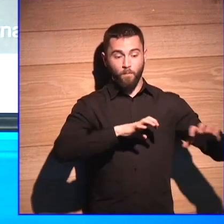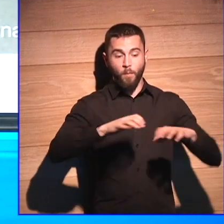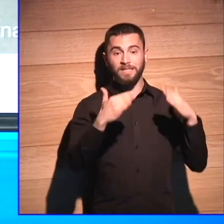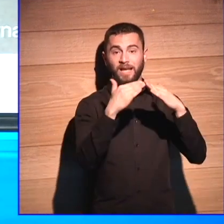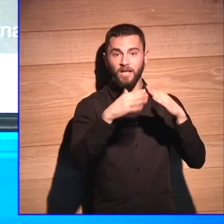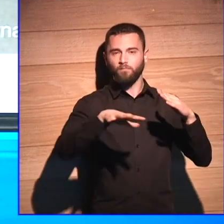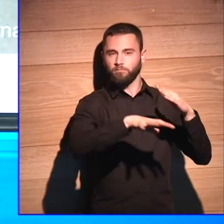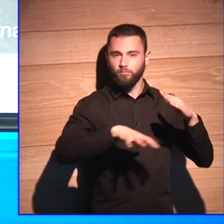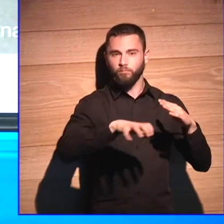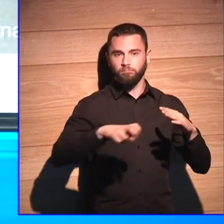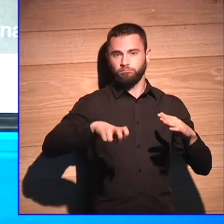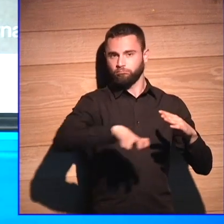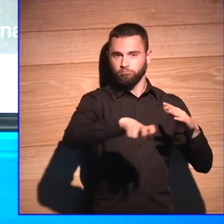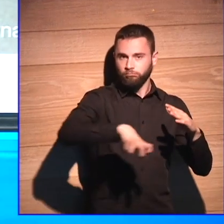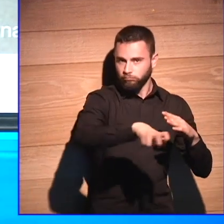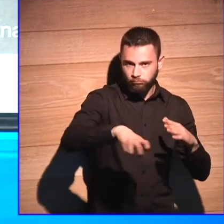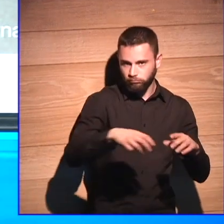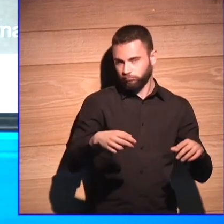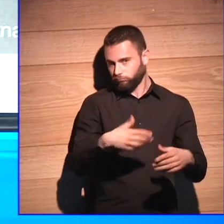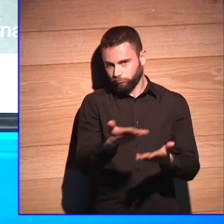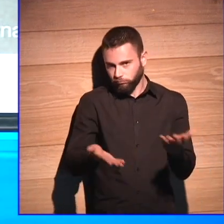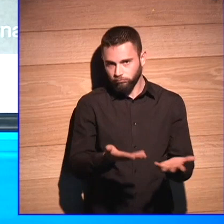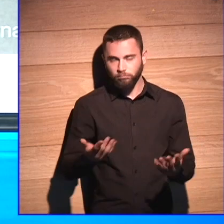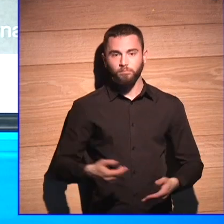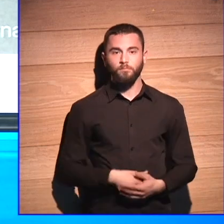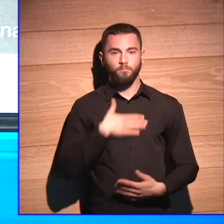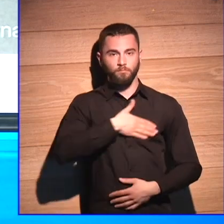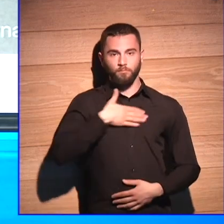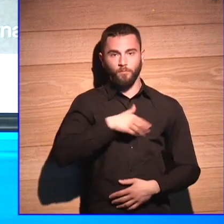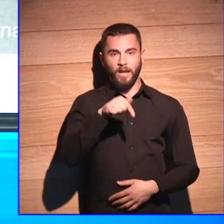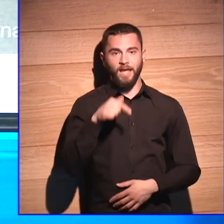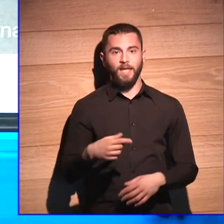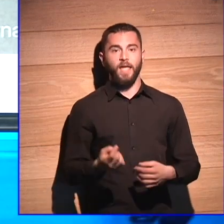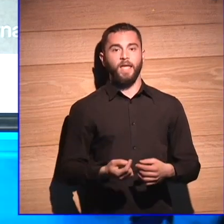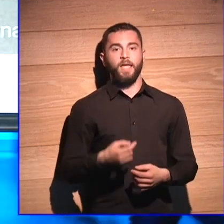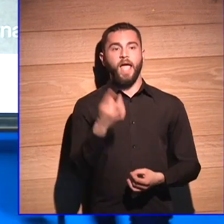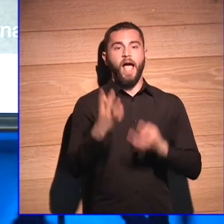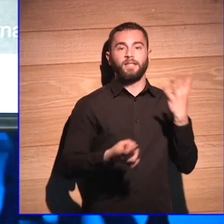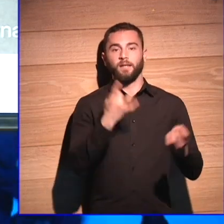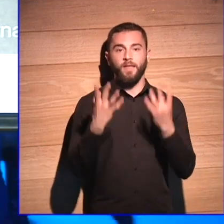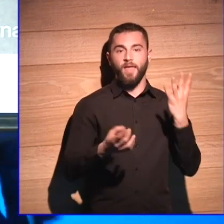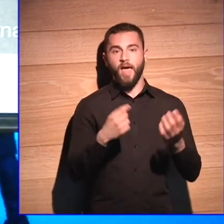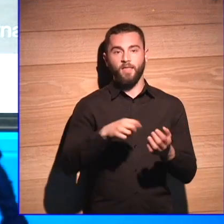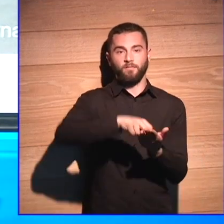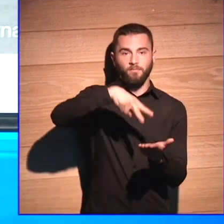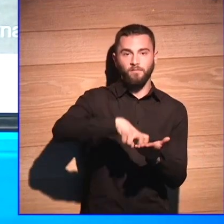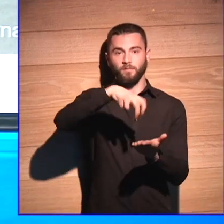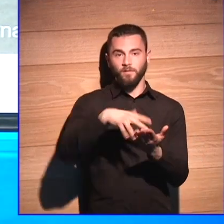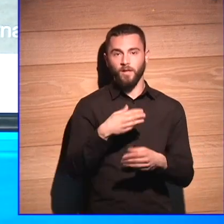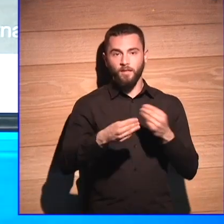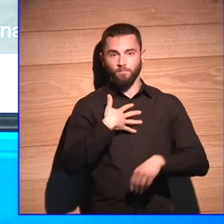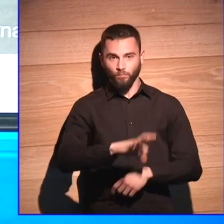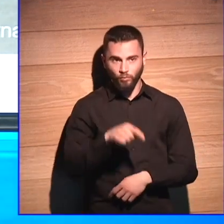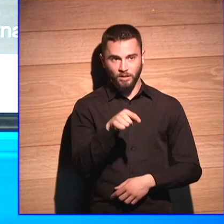casa como Pedro por su casa, ¿no? Aquí nos muestra cómo puede hacer ejercicios. Mecánicamente es una